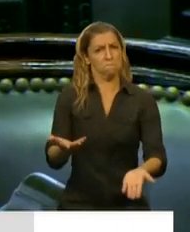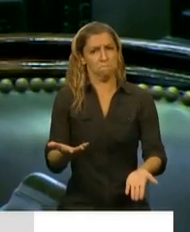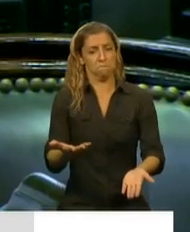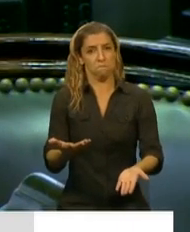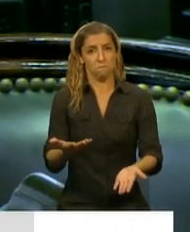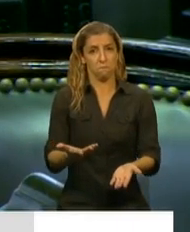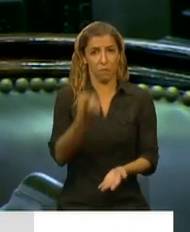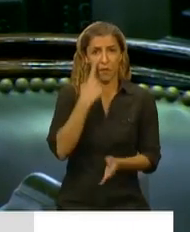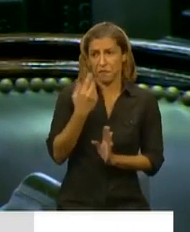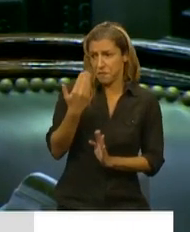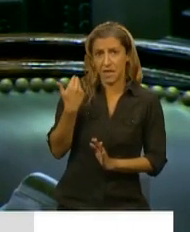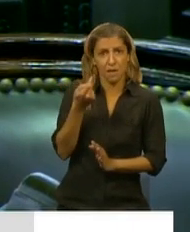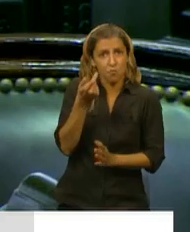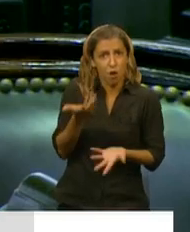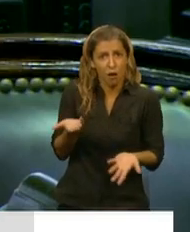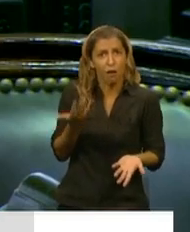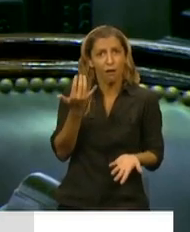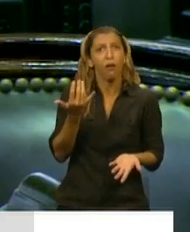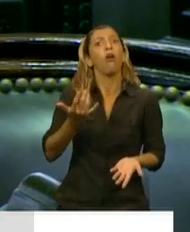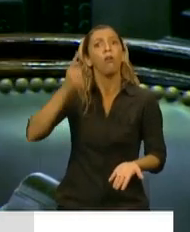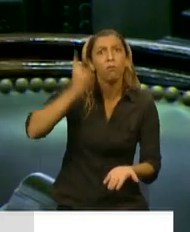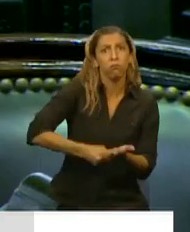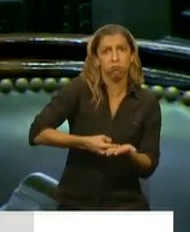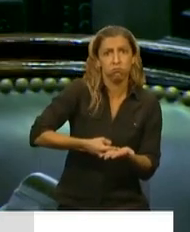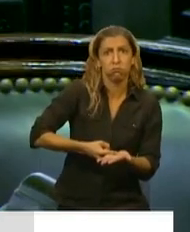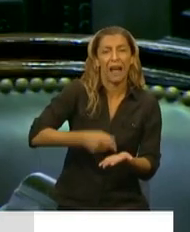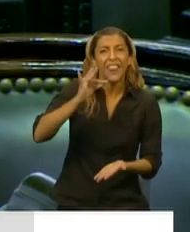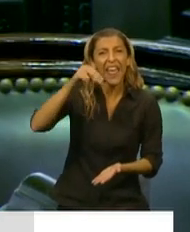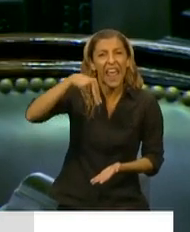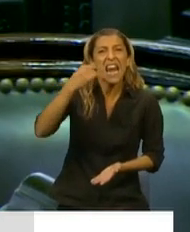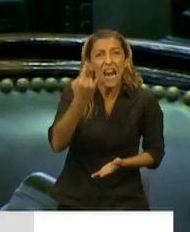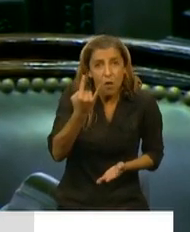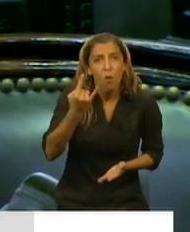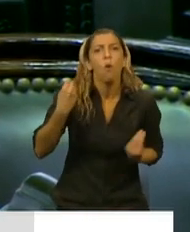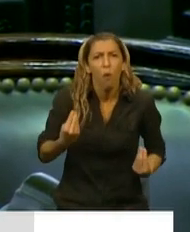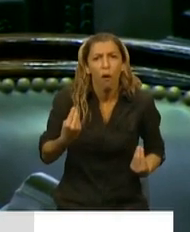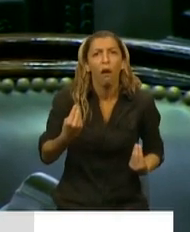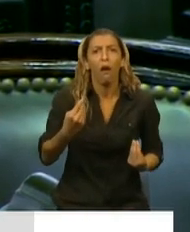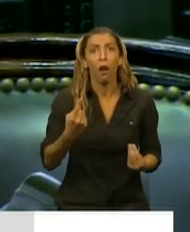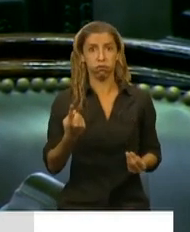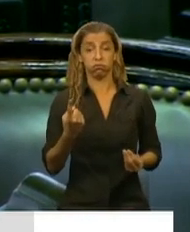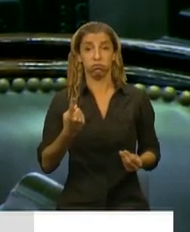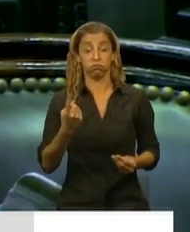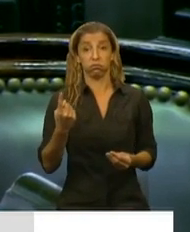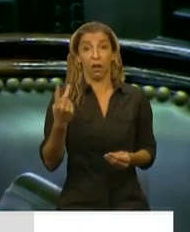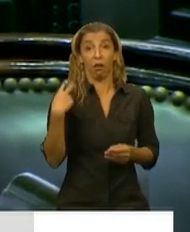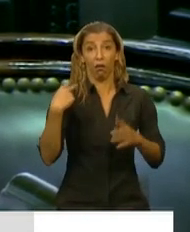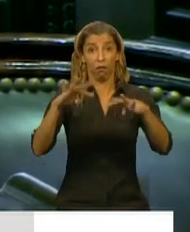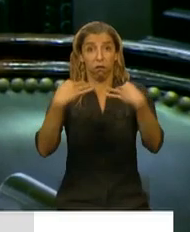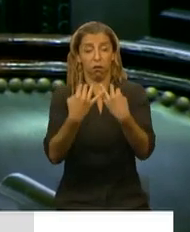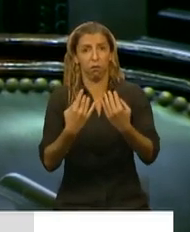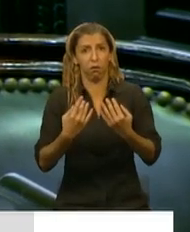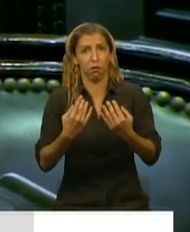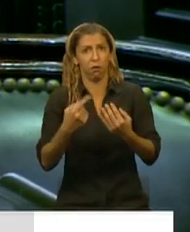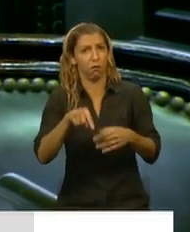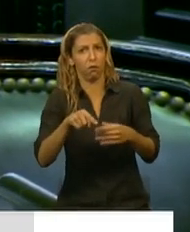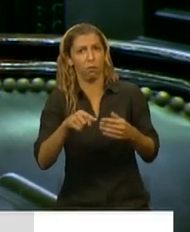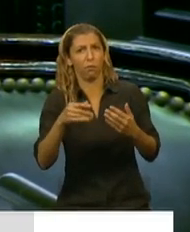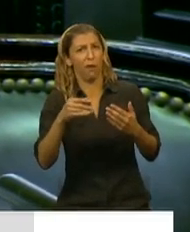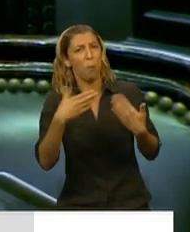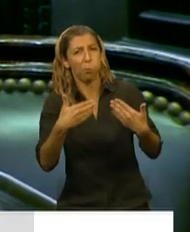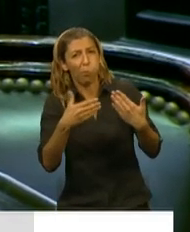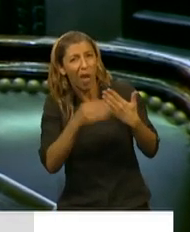necesario buscar esta modalidad. Y en un primer momento, durante mucho tiempo, hasta hace pocos días, no había